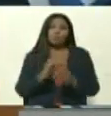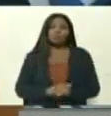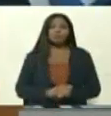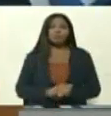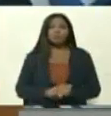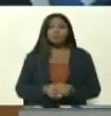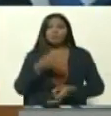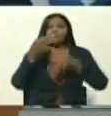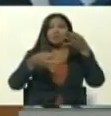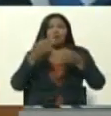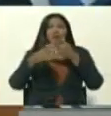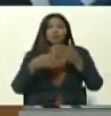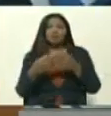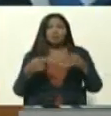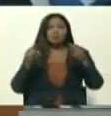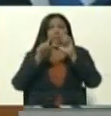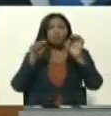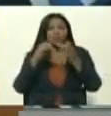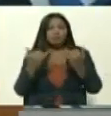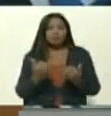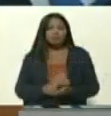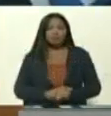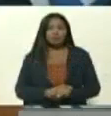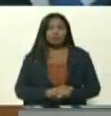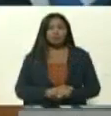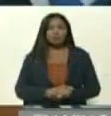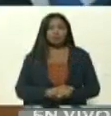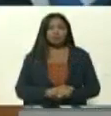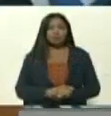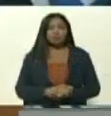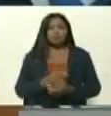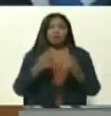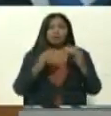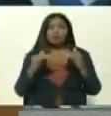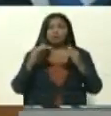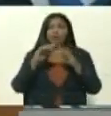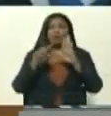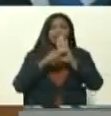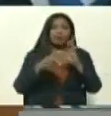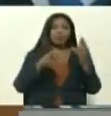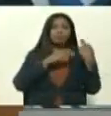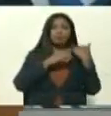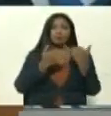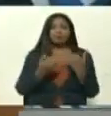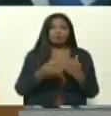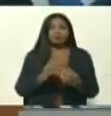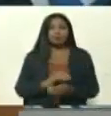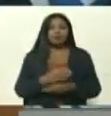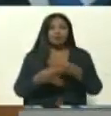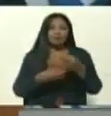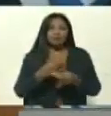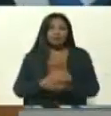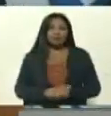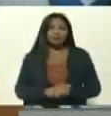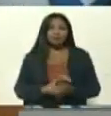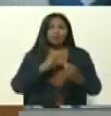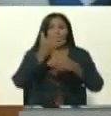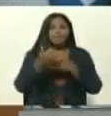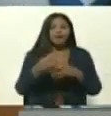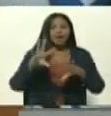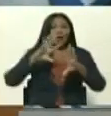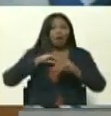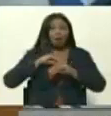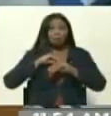fiscales provisorios podrán aspirar a lograr la titularidad del cargo que ocupan. El plan está ajustado a la